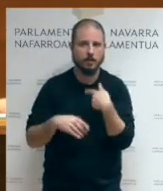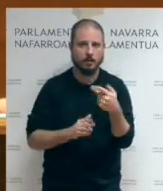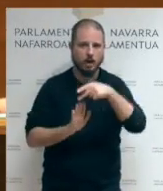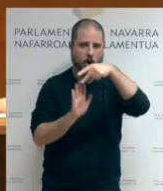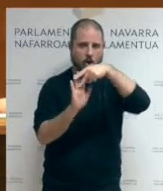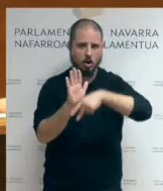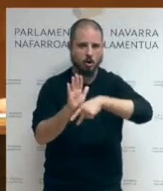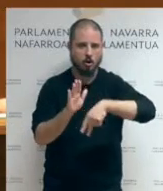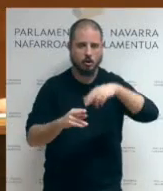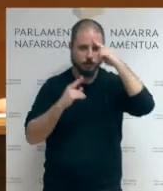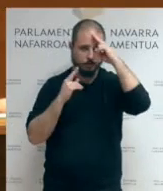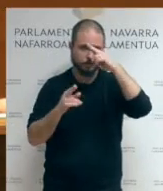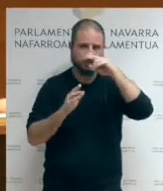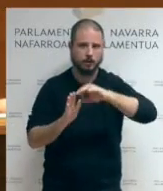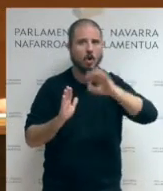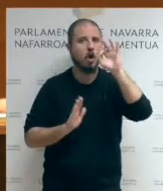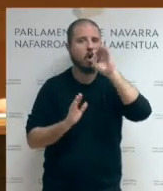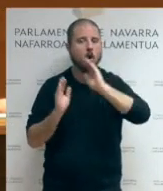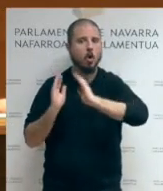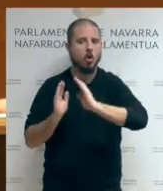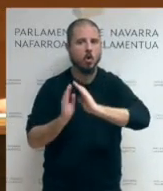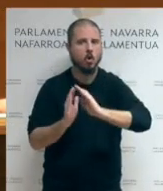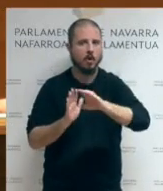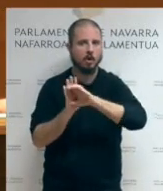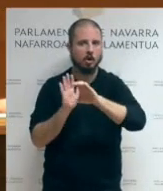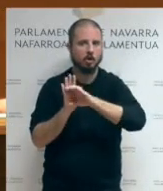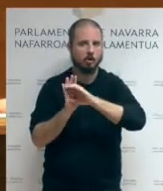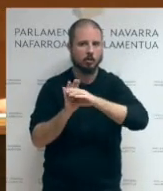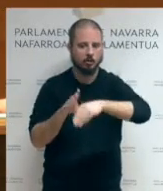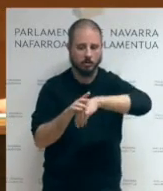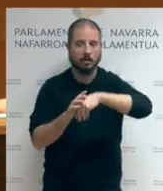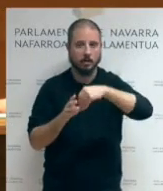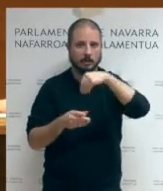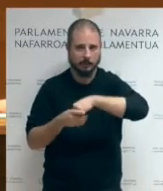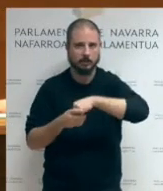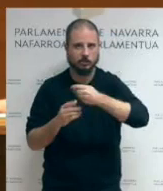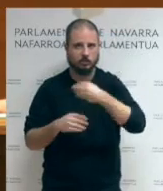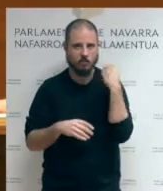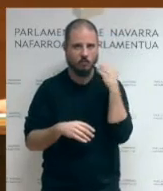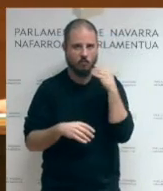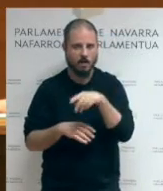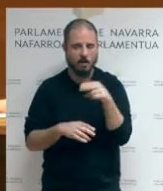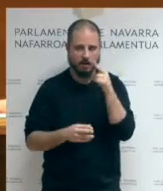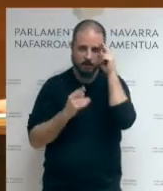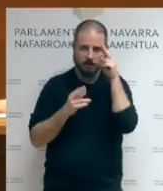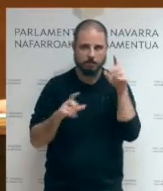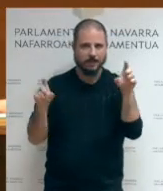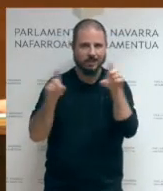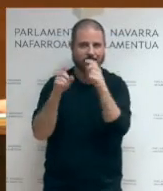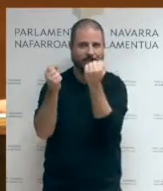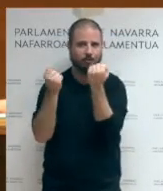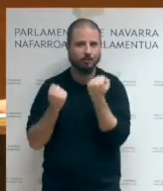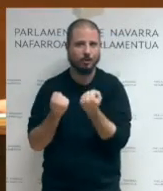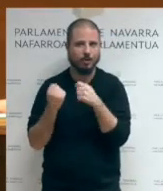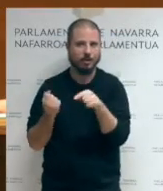el respeto del orden constitucional en el que se marcan nuestros fueros. Por supuesto, en el respeto de las instituciones que han de abordar la negociación